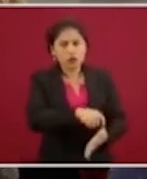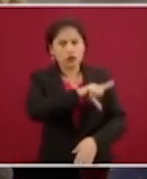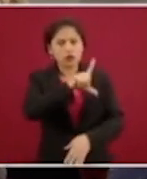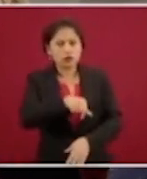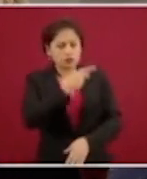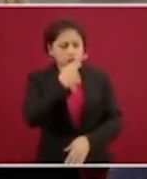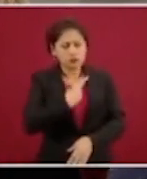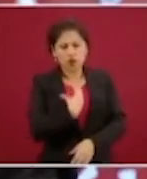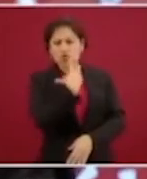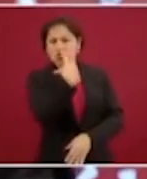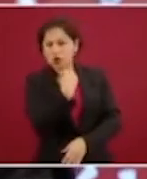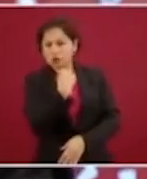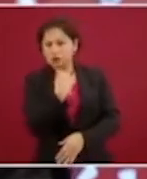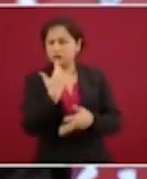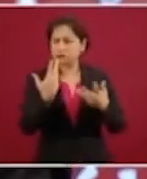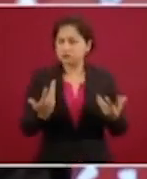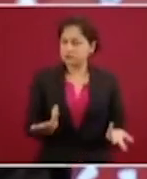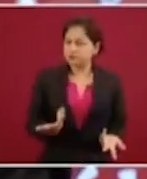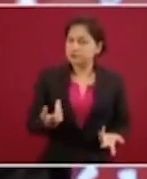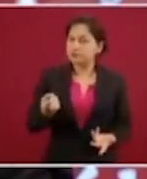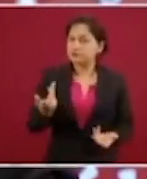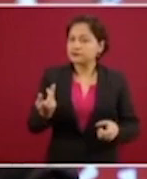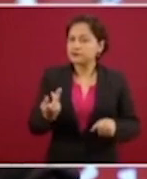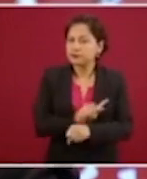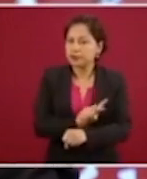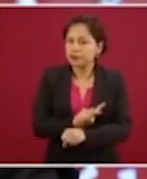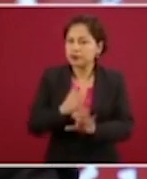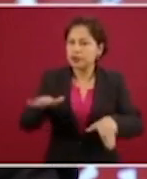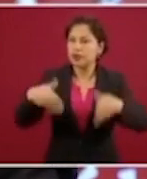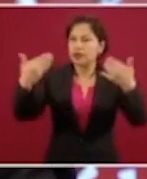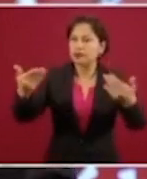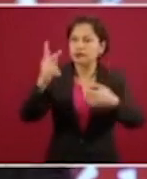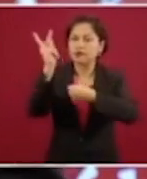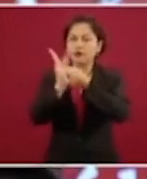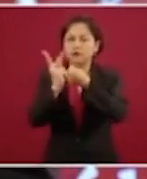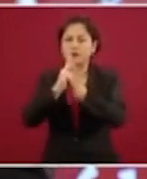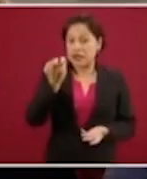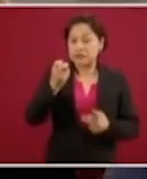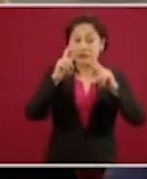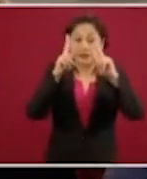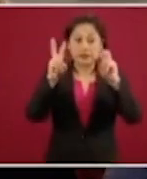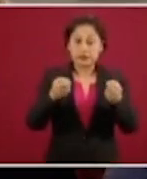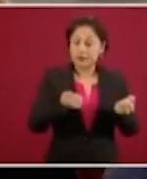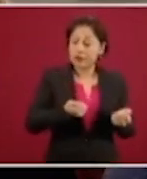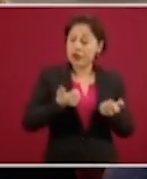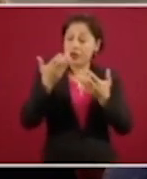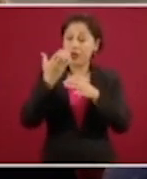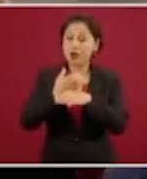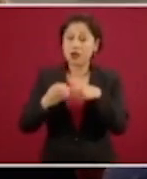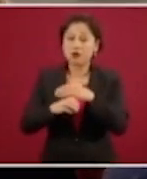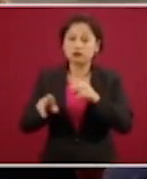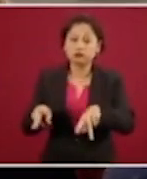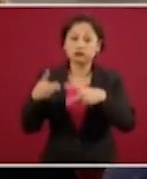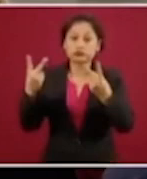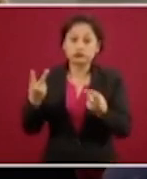lo que haces es que México deja de ser un país confiable para la exportación. Si recordamos, en el mes de